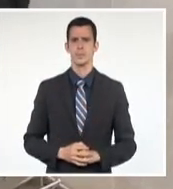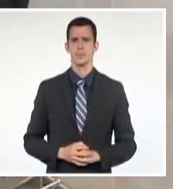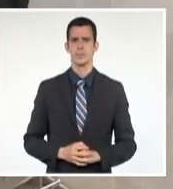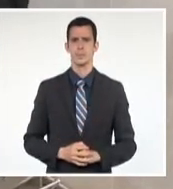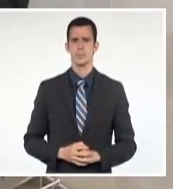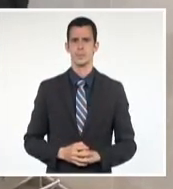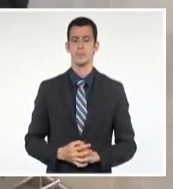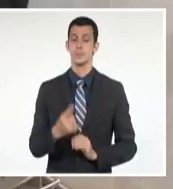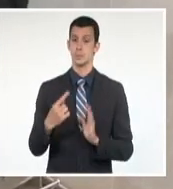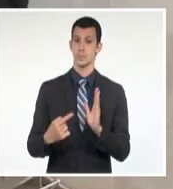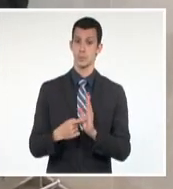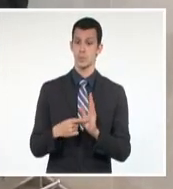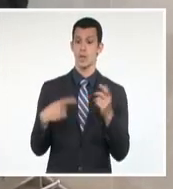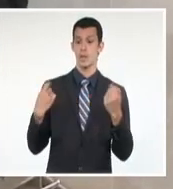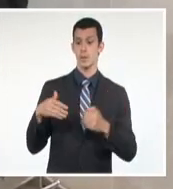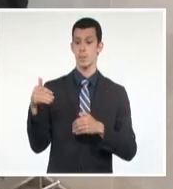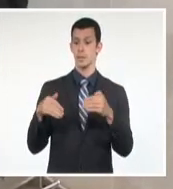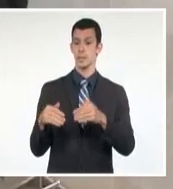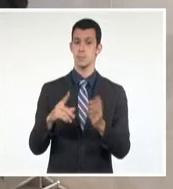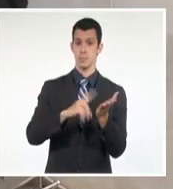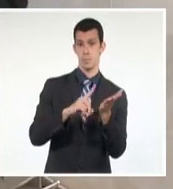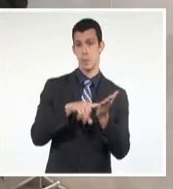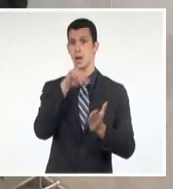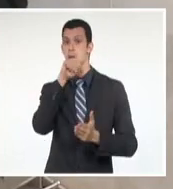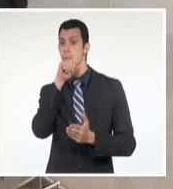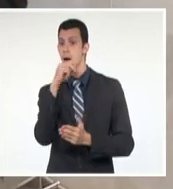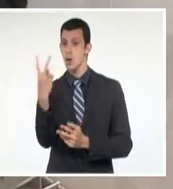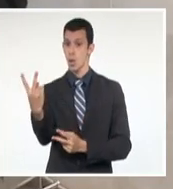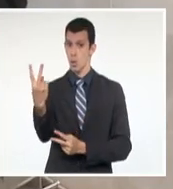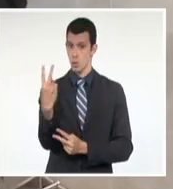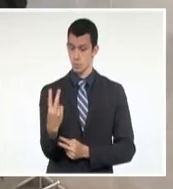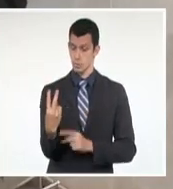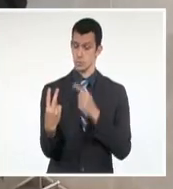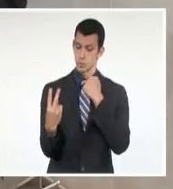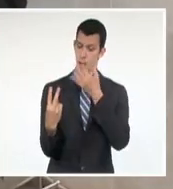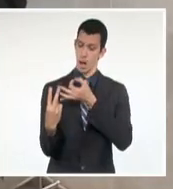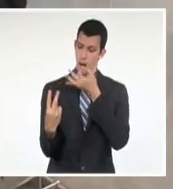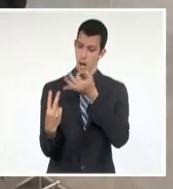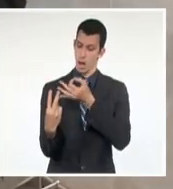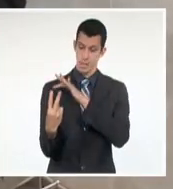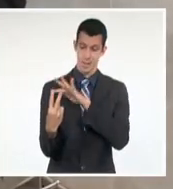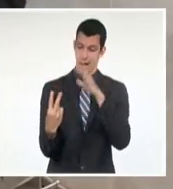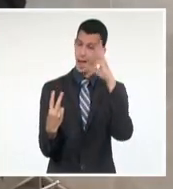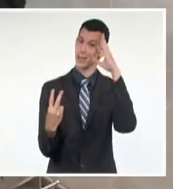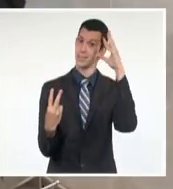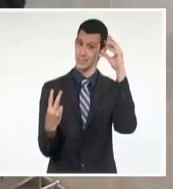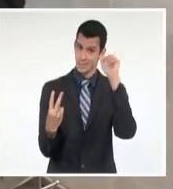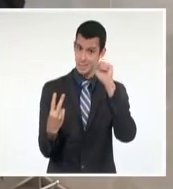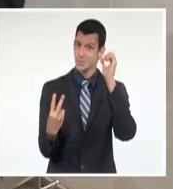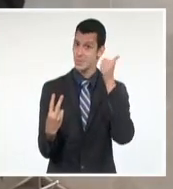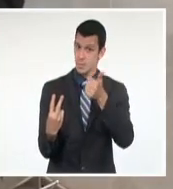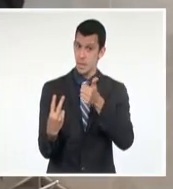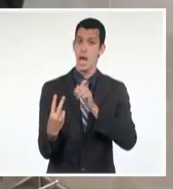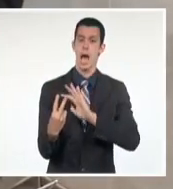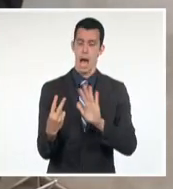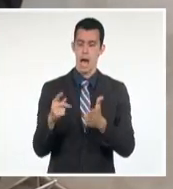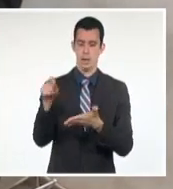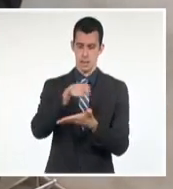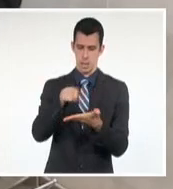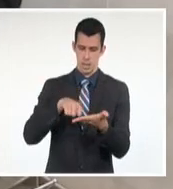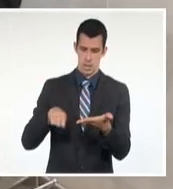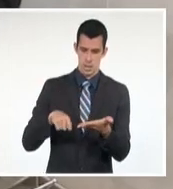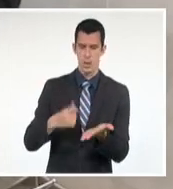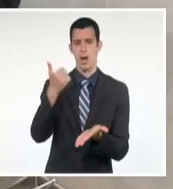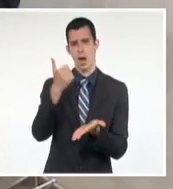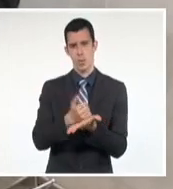dos padres, el papá y la mamá, para mediante una información de consentimiento informado oral y escrita, se les